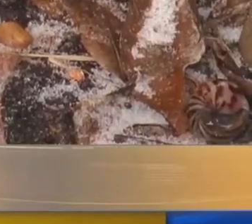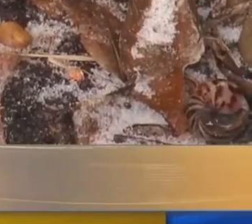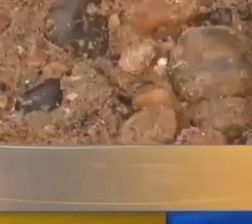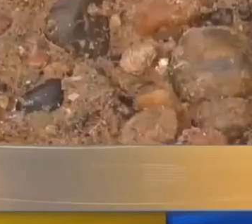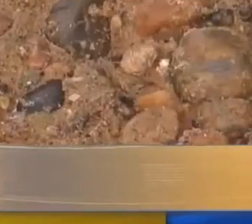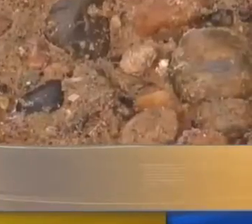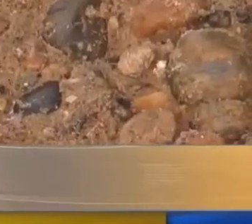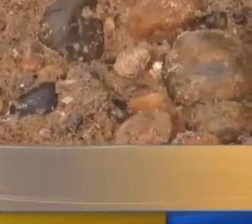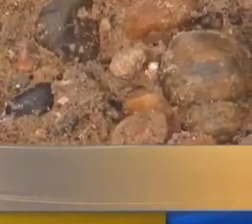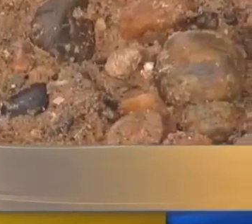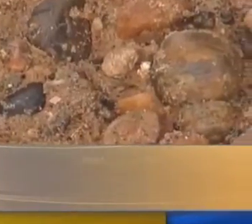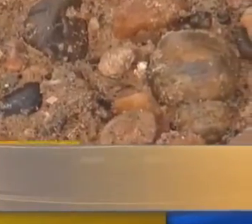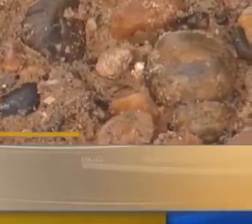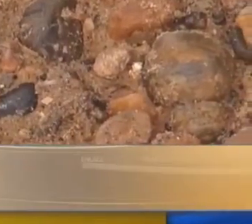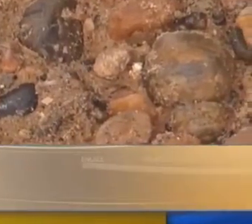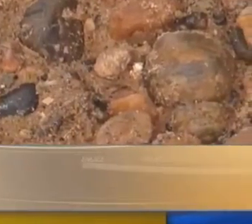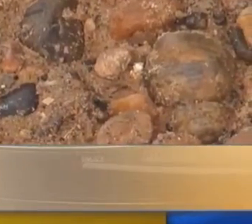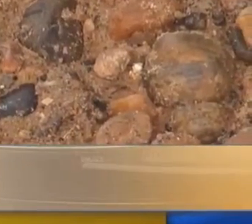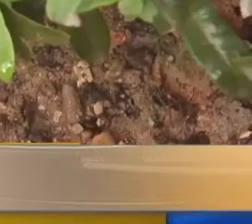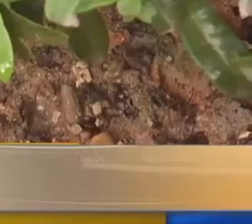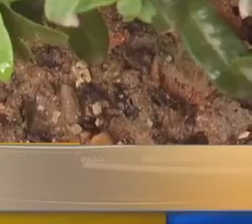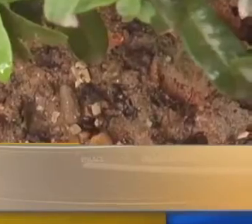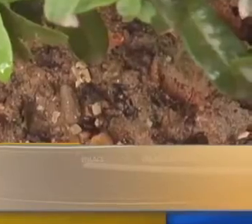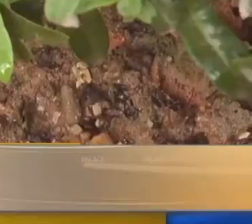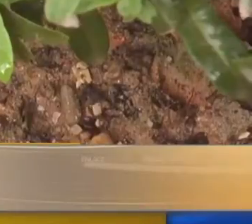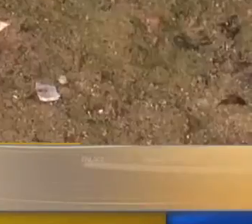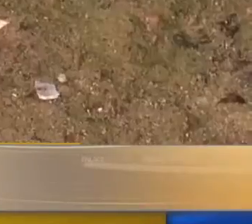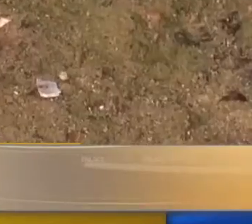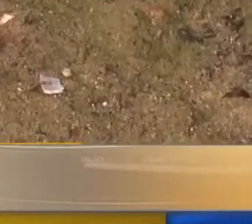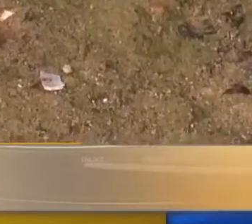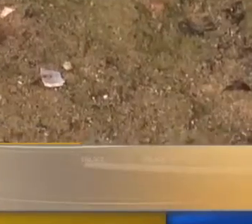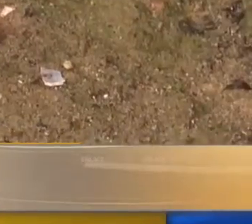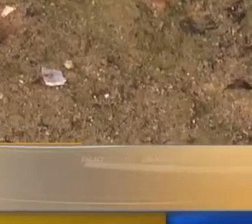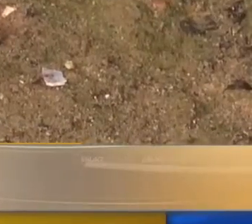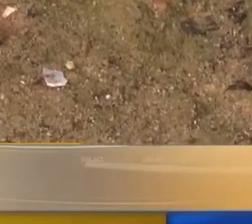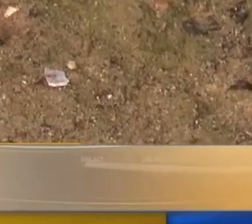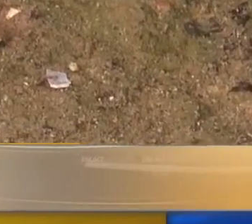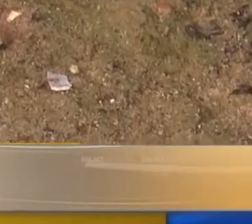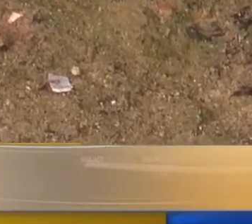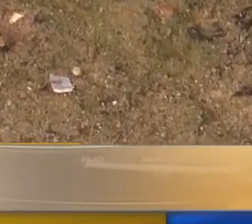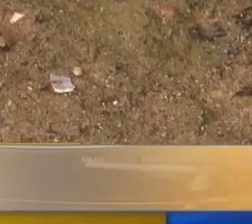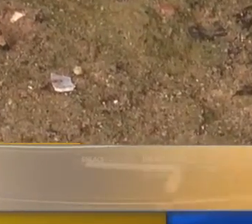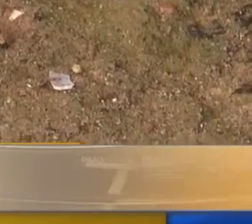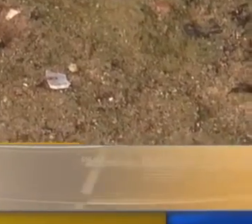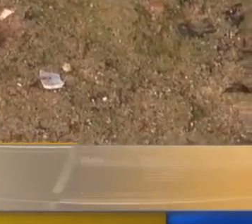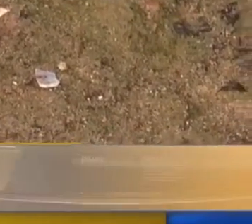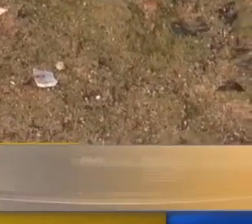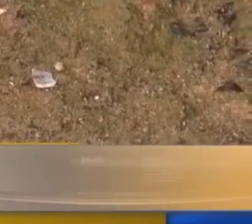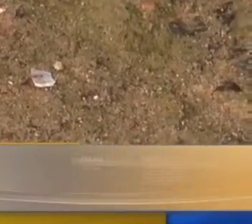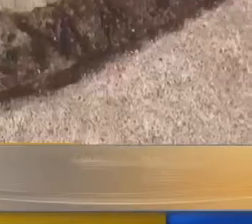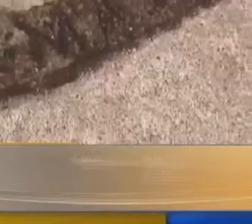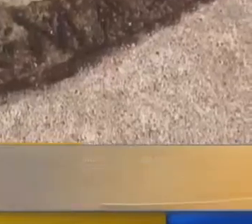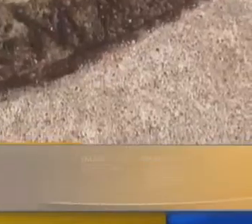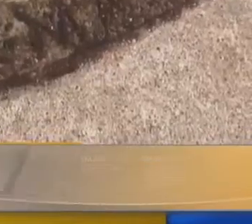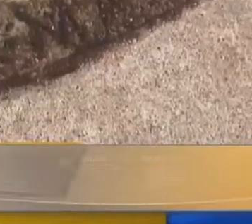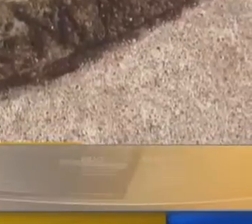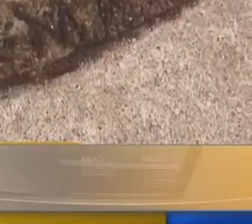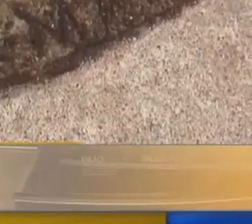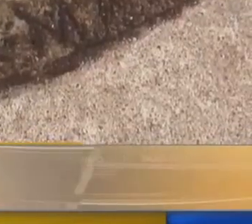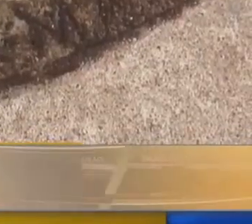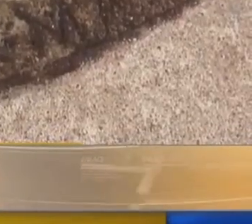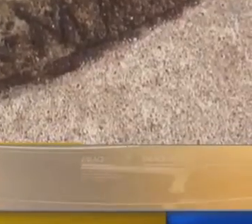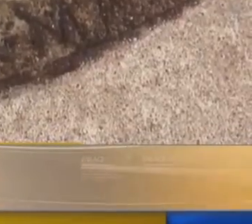Comunidad del barrio Los Naranjos viven rodeados de caracoles africanizados. Esperan que luego de 3 años de convivir con estas especies, las autoridades visiten el